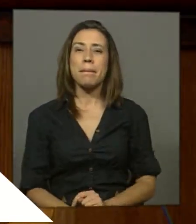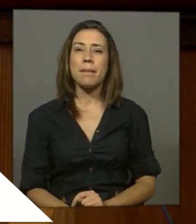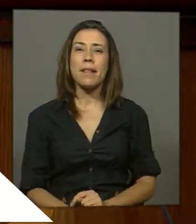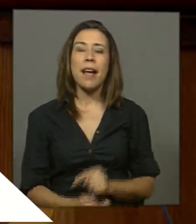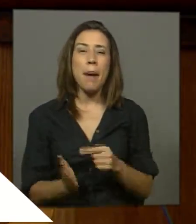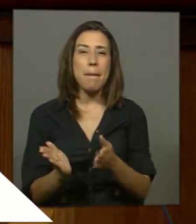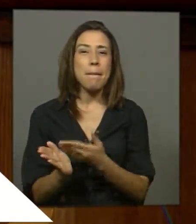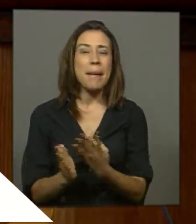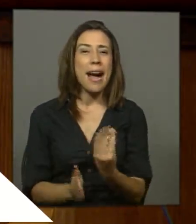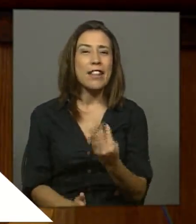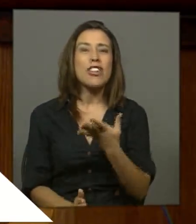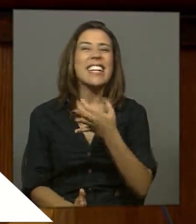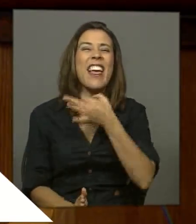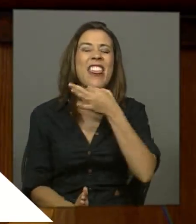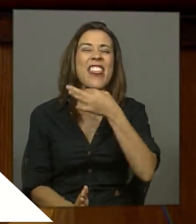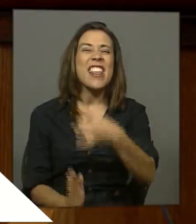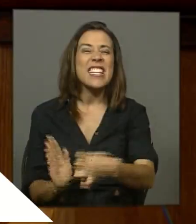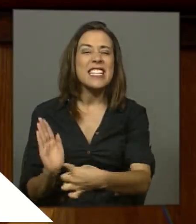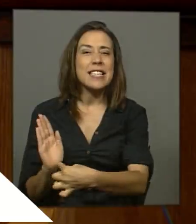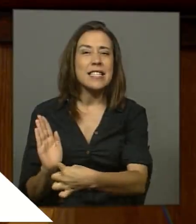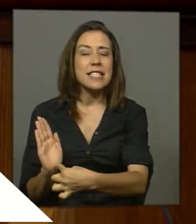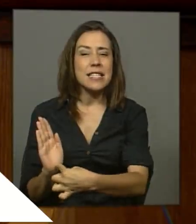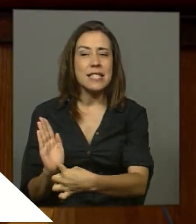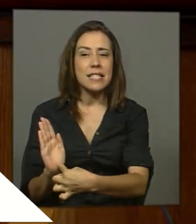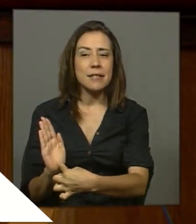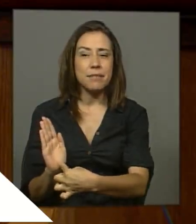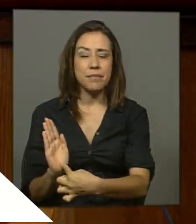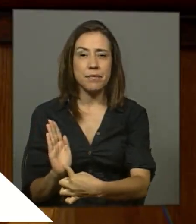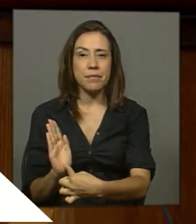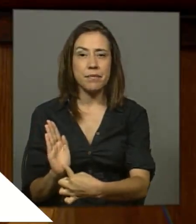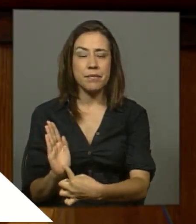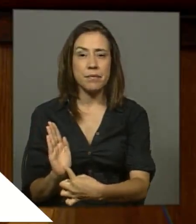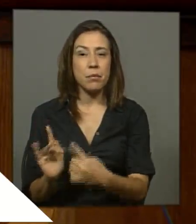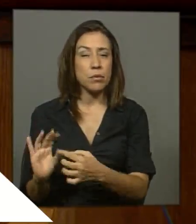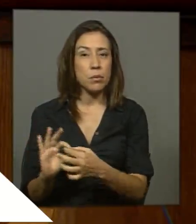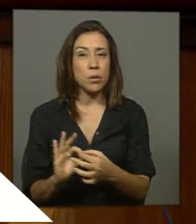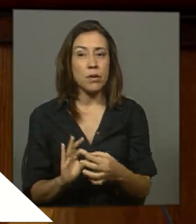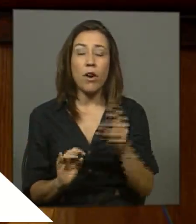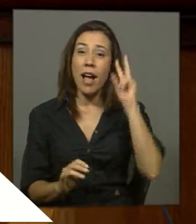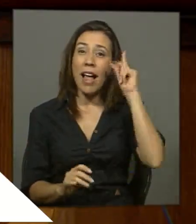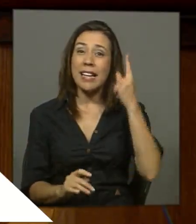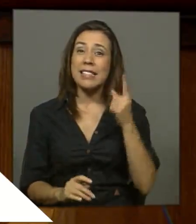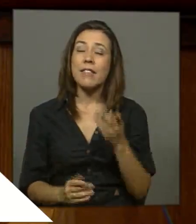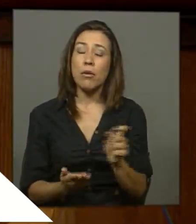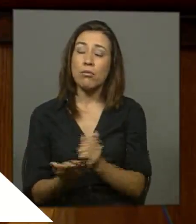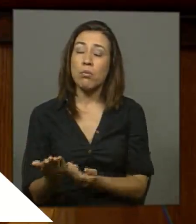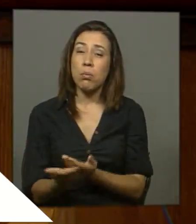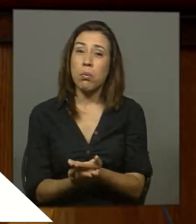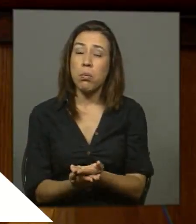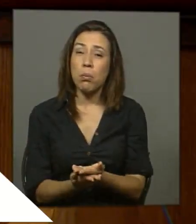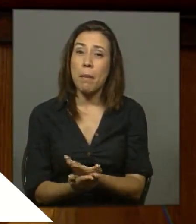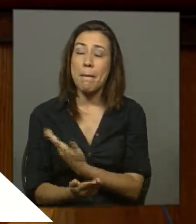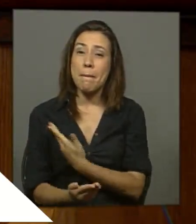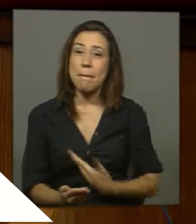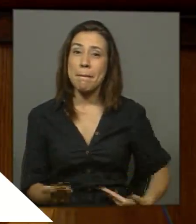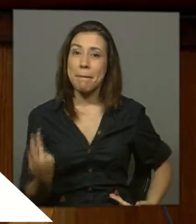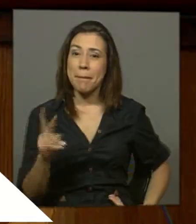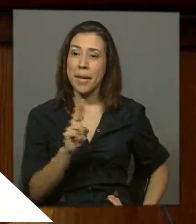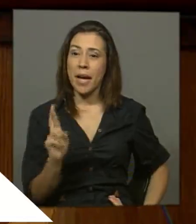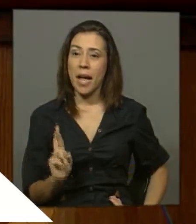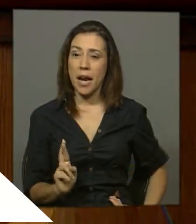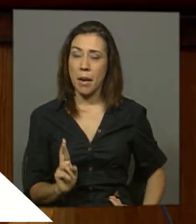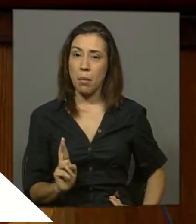la página 14 dice lo siguiente por lo anterior y como iniciativa base se propone que la presidenta de la